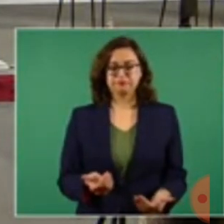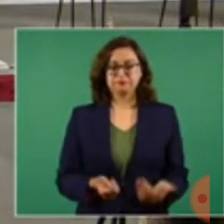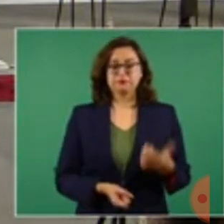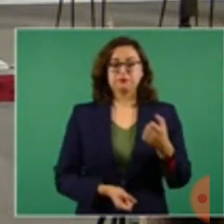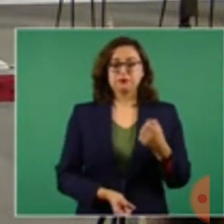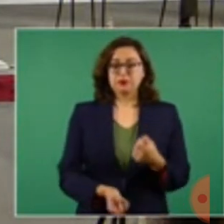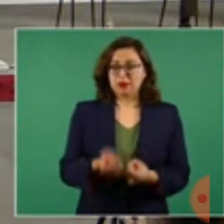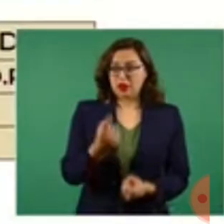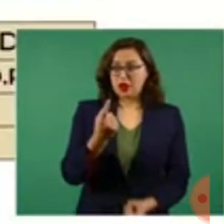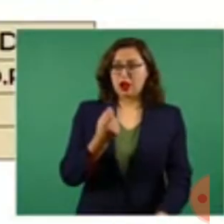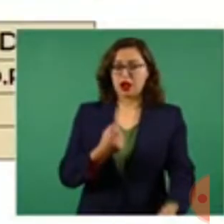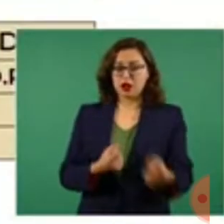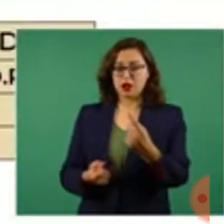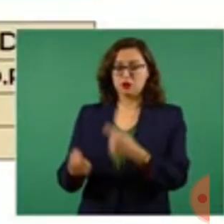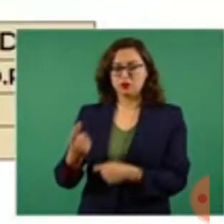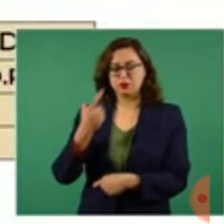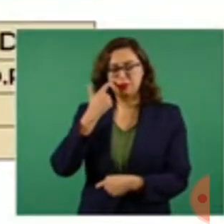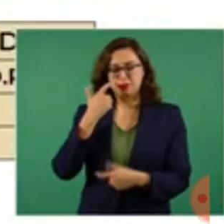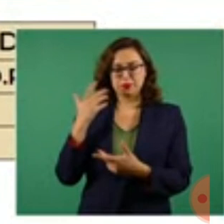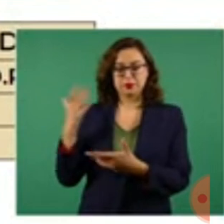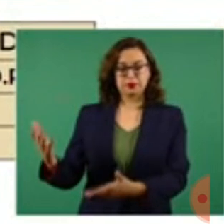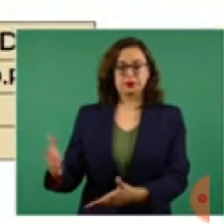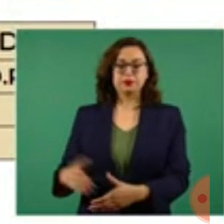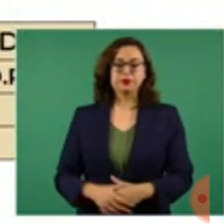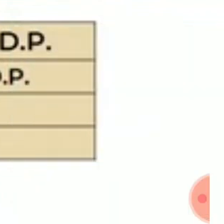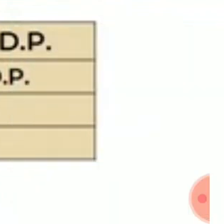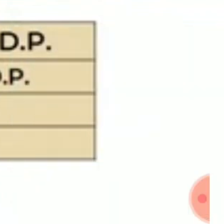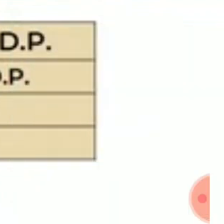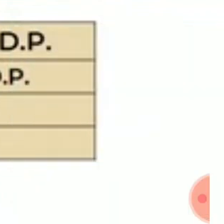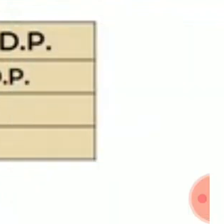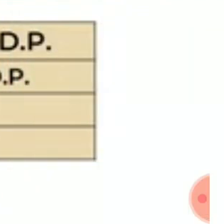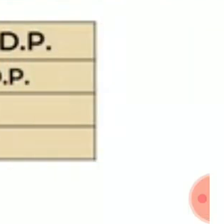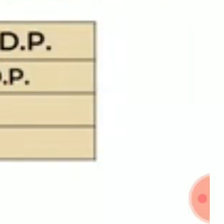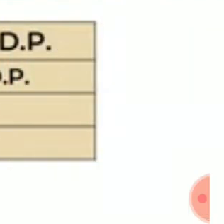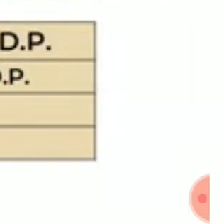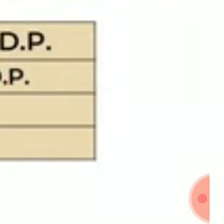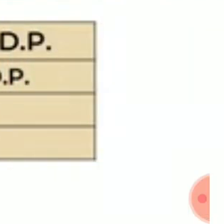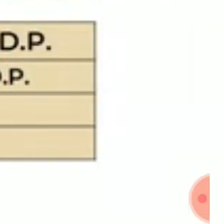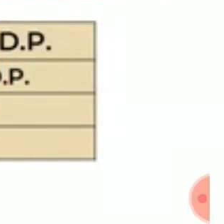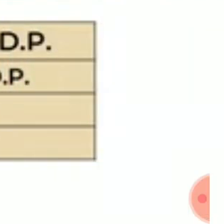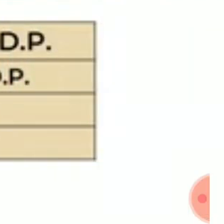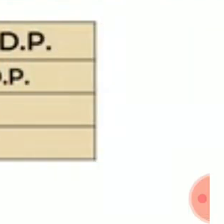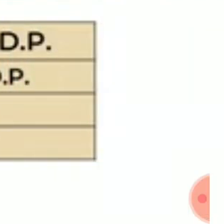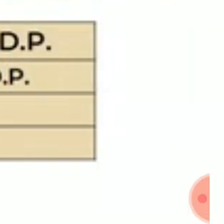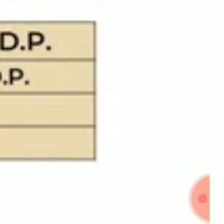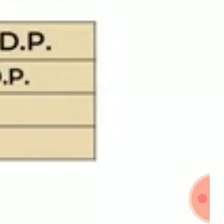sino incluye a 335 proveedores que participaron.